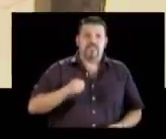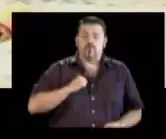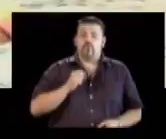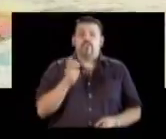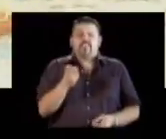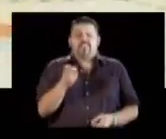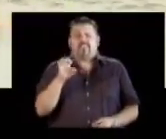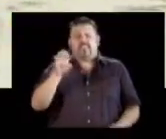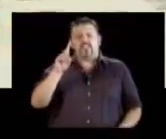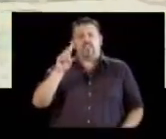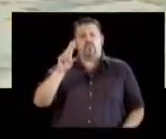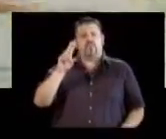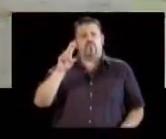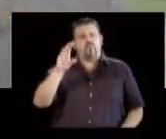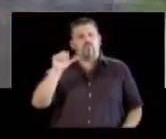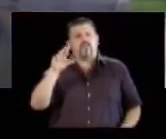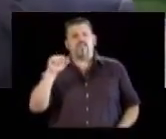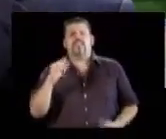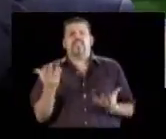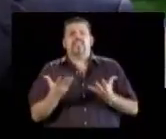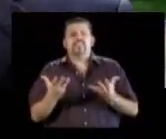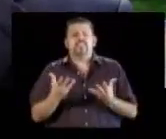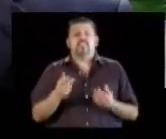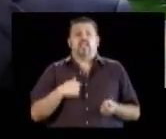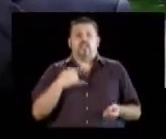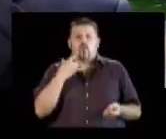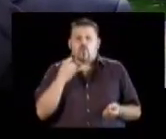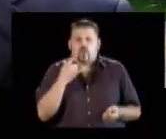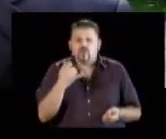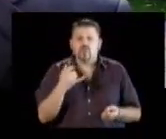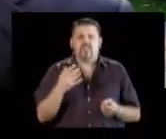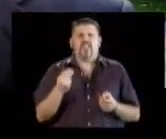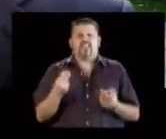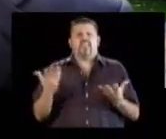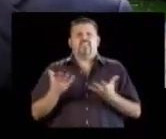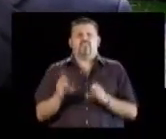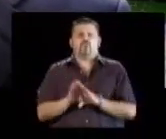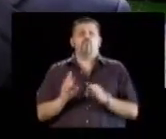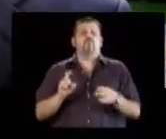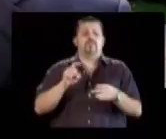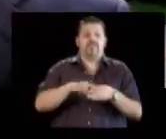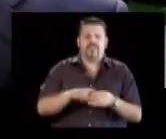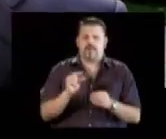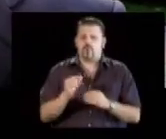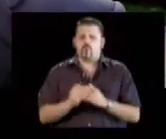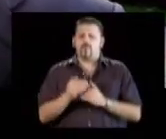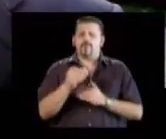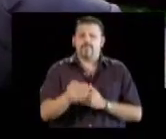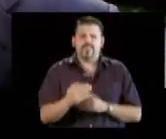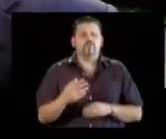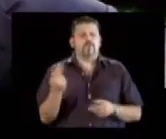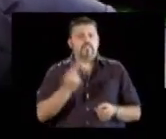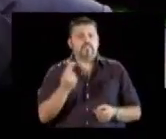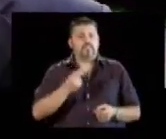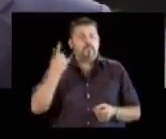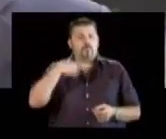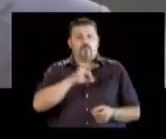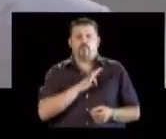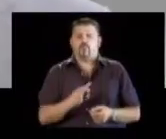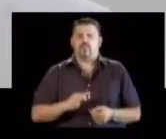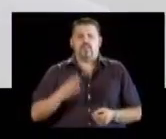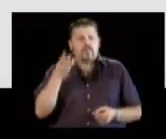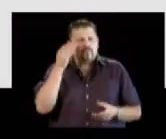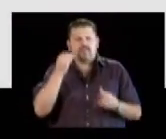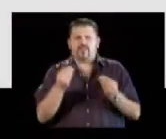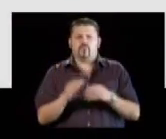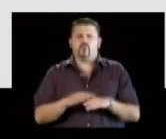Educare es precisamente lograr cómo integrar en un espacio, en un horario, todo lo necesario para el crecimiento y formación de